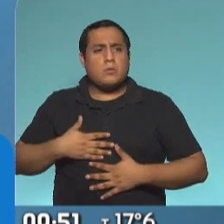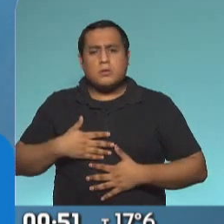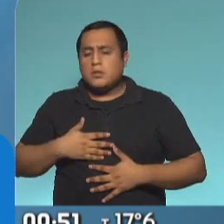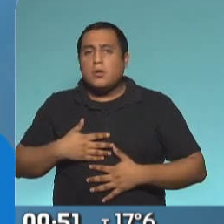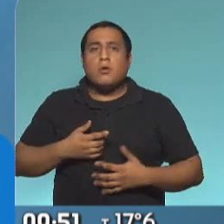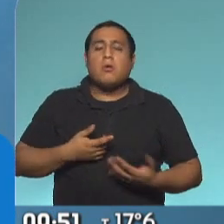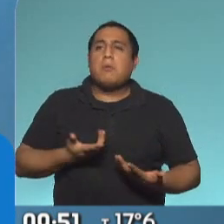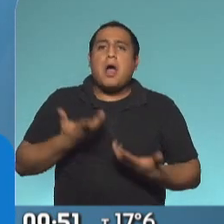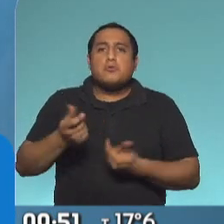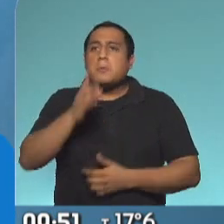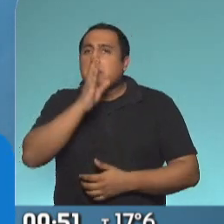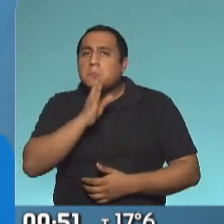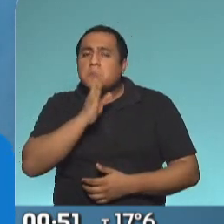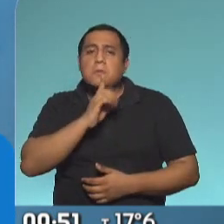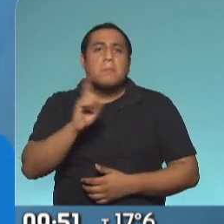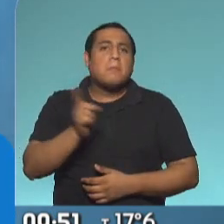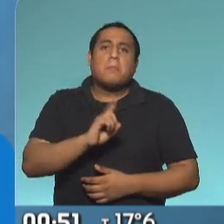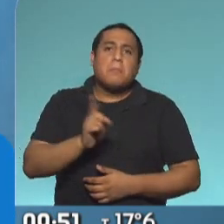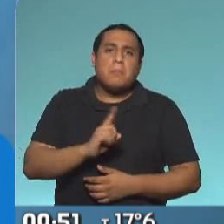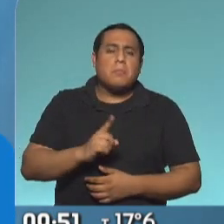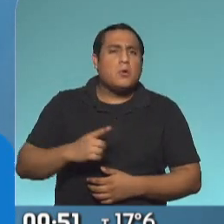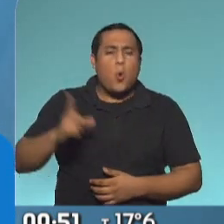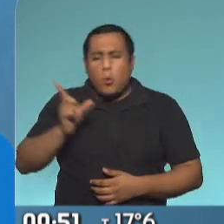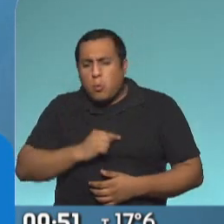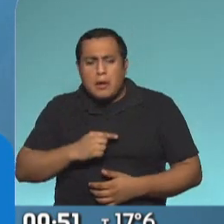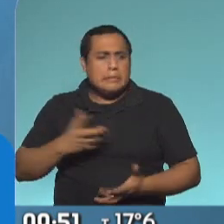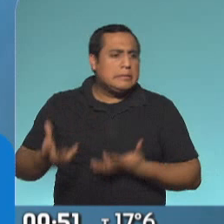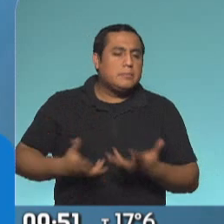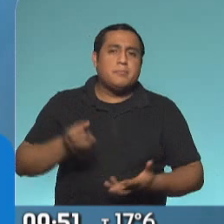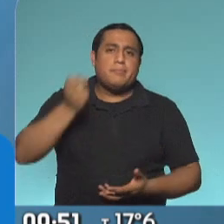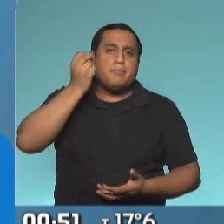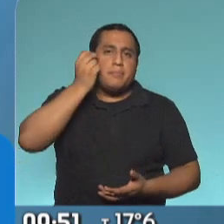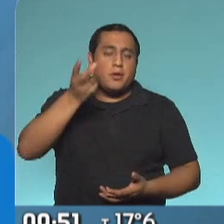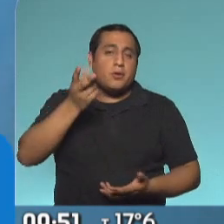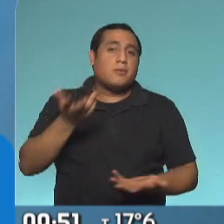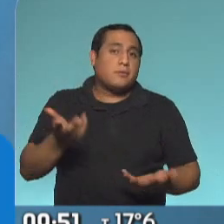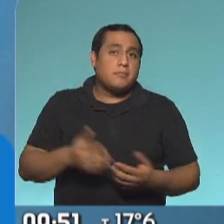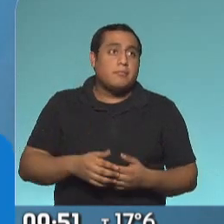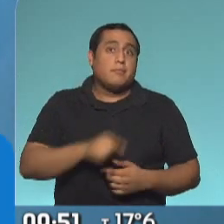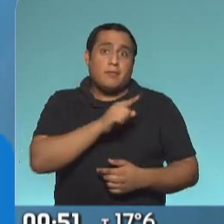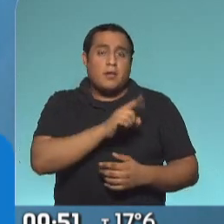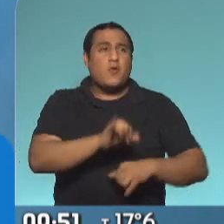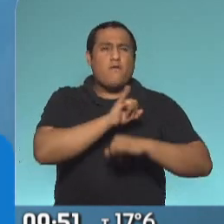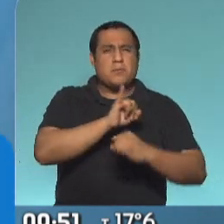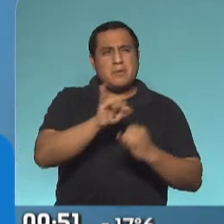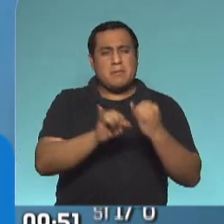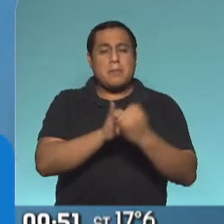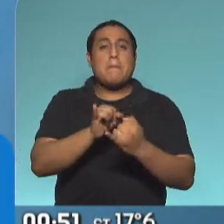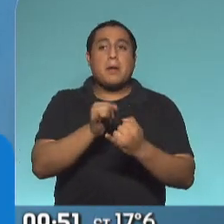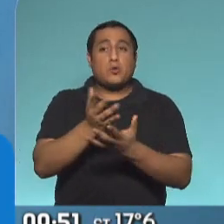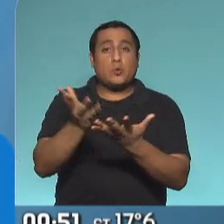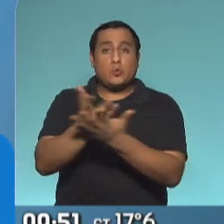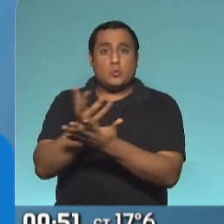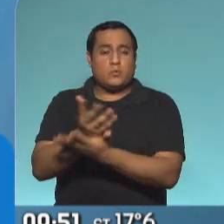paciencia a lastimar las situaciones de dolor y obviamente cuando una acción está destinada a lastimar es lo contrario